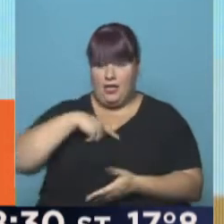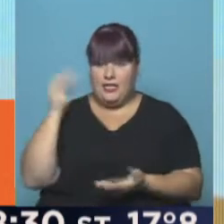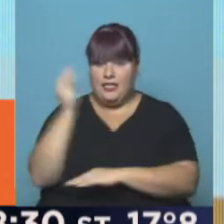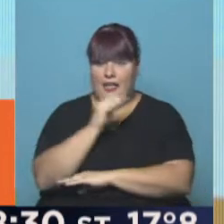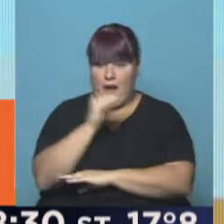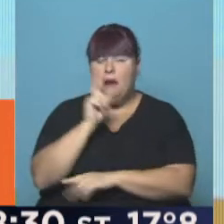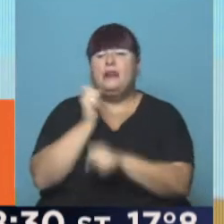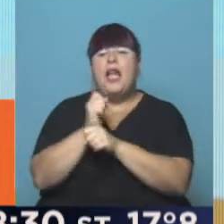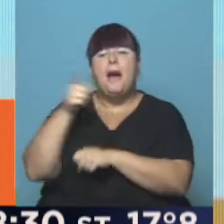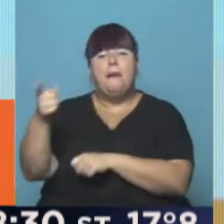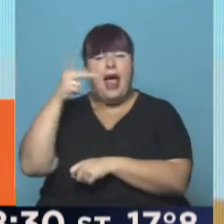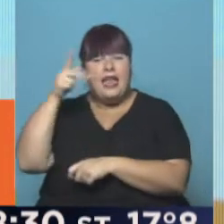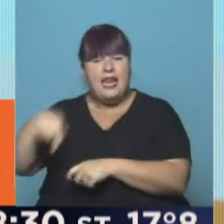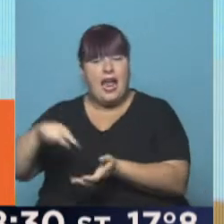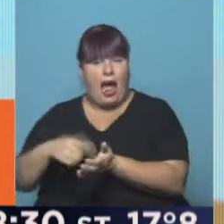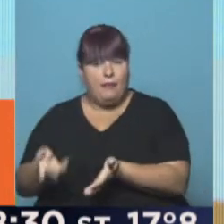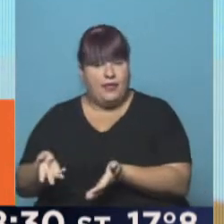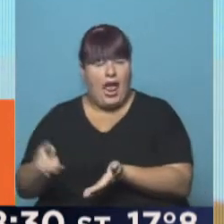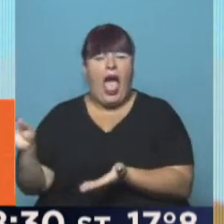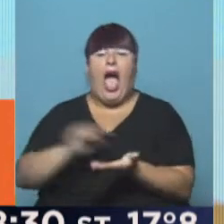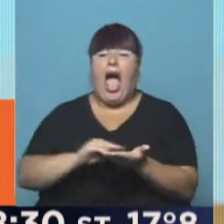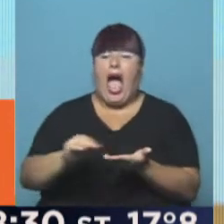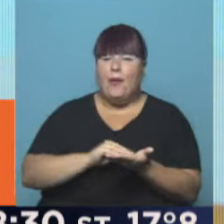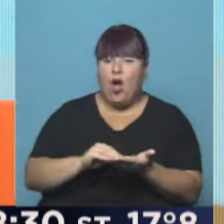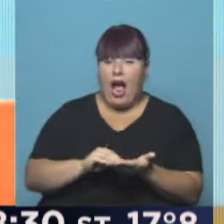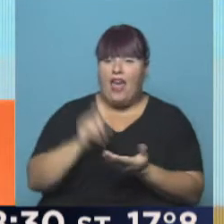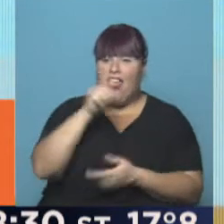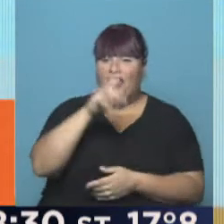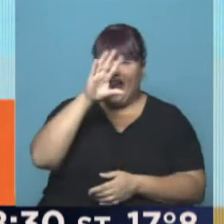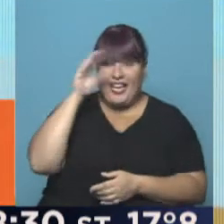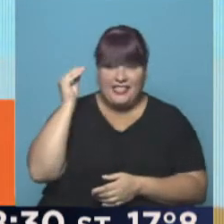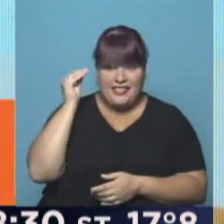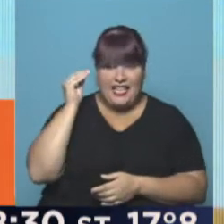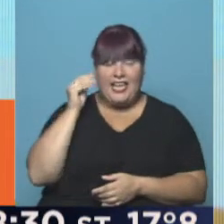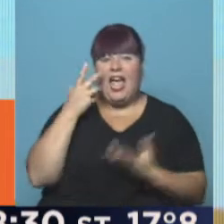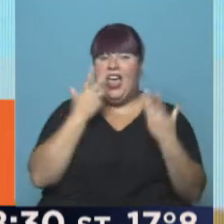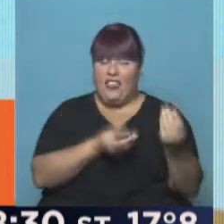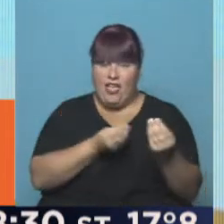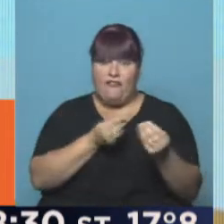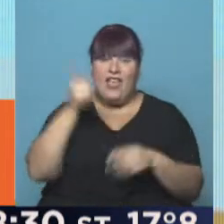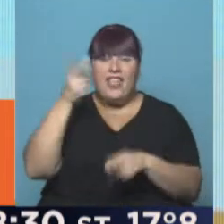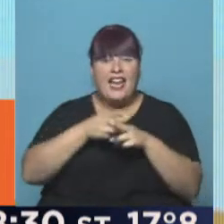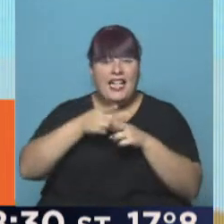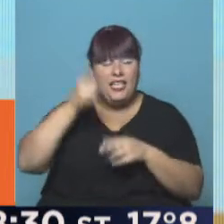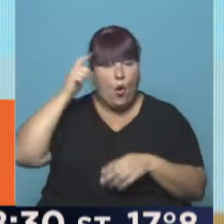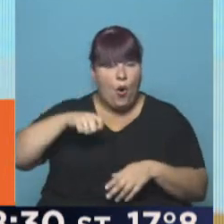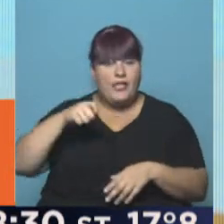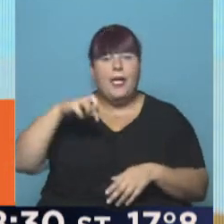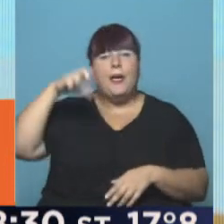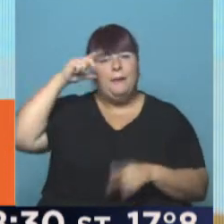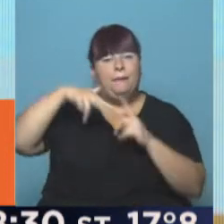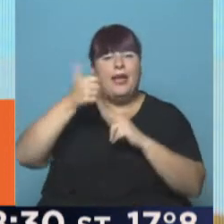pero trabaja para el kirchnerismo acá la abogada de cristina fernández kirchner que la defienden comodoro py la doctora